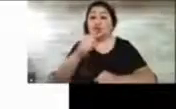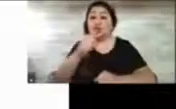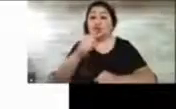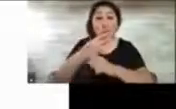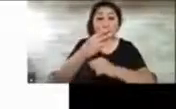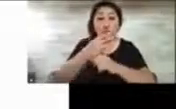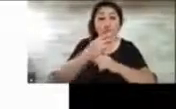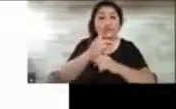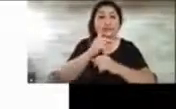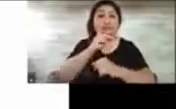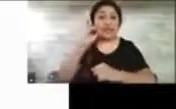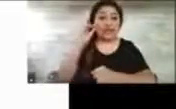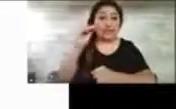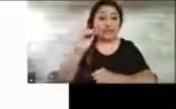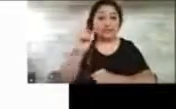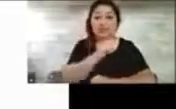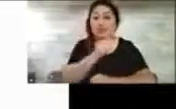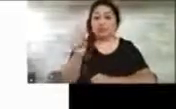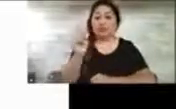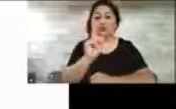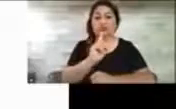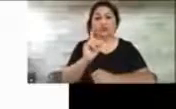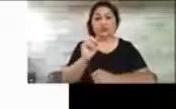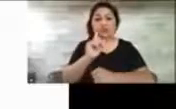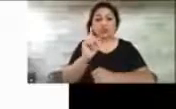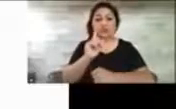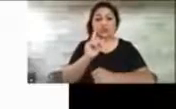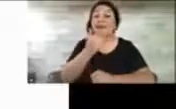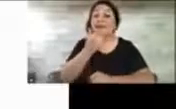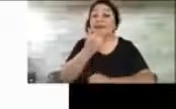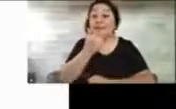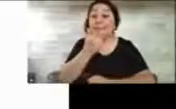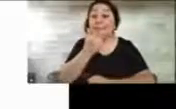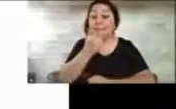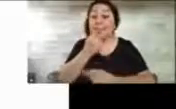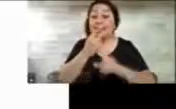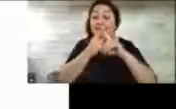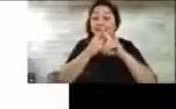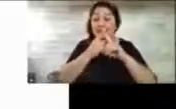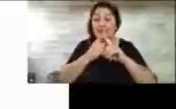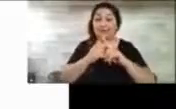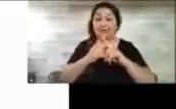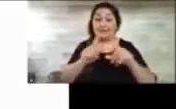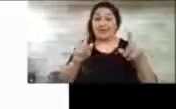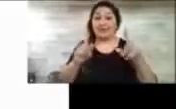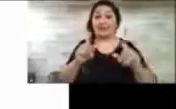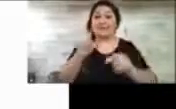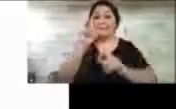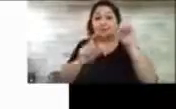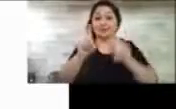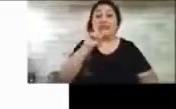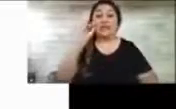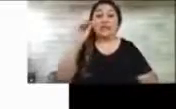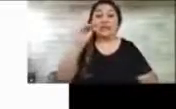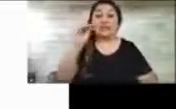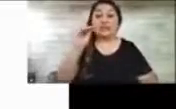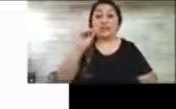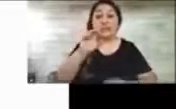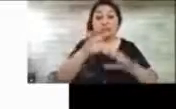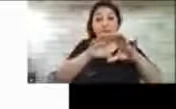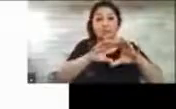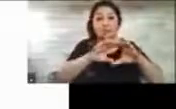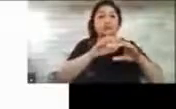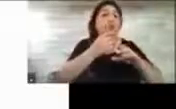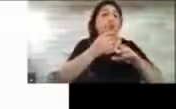grado de discapacidad. Y por otra parte, una diferencia sutil, pero las personas con discapacidad, y a lo mejor un poco obvio, se distribuyen en todos los tramos